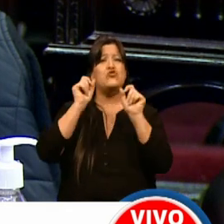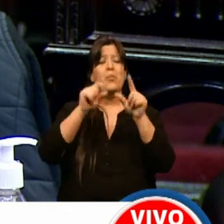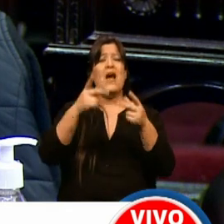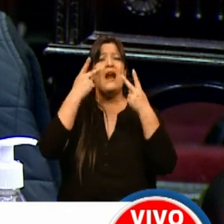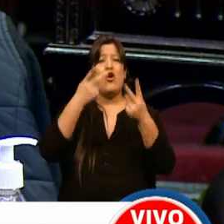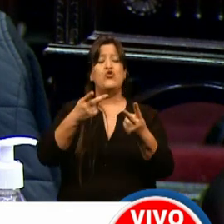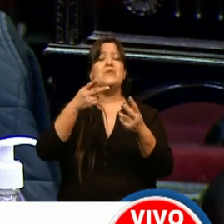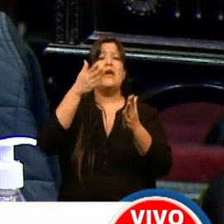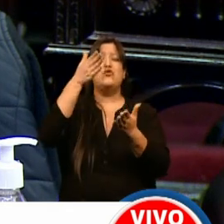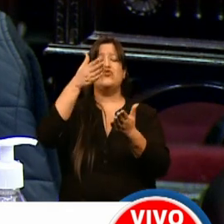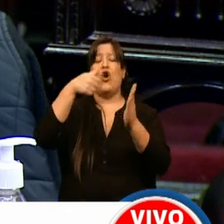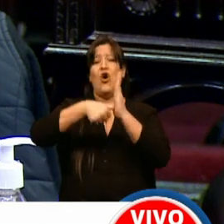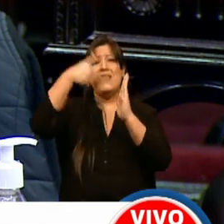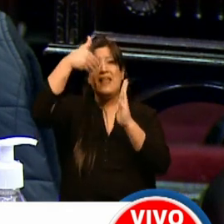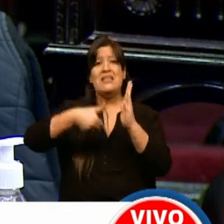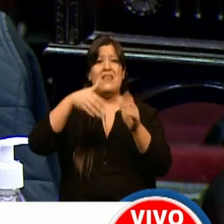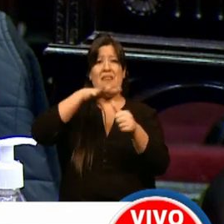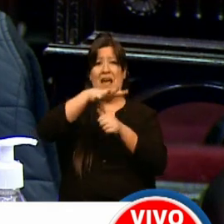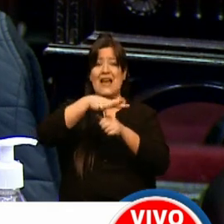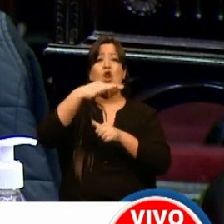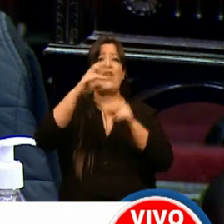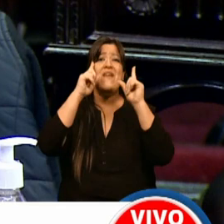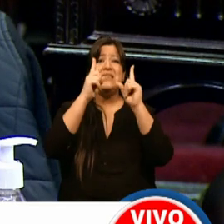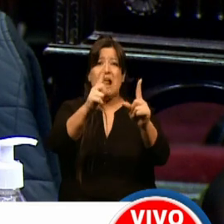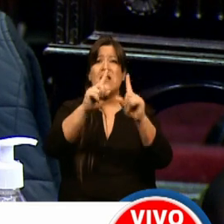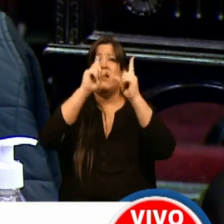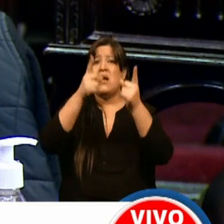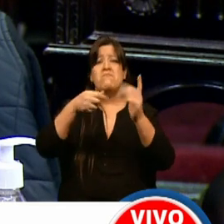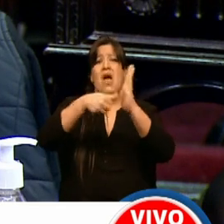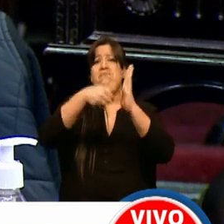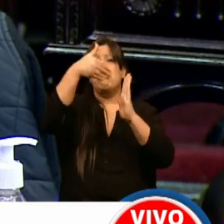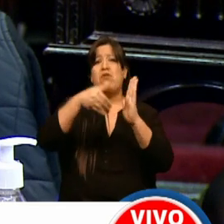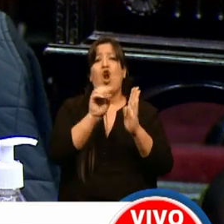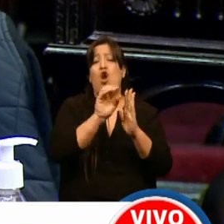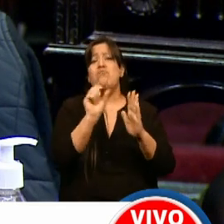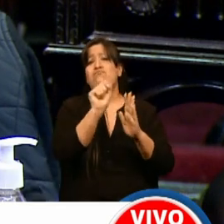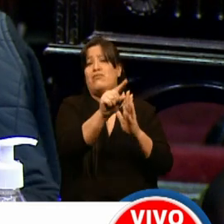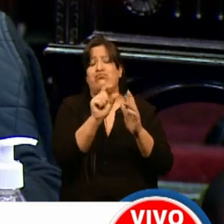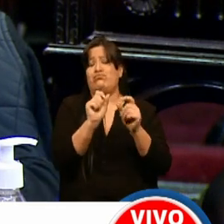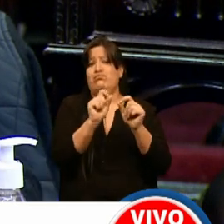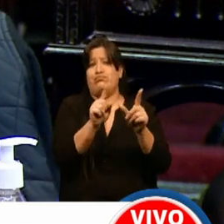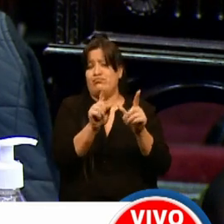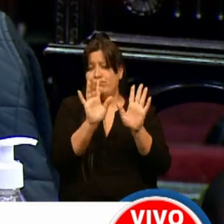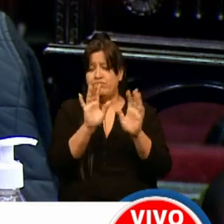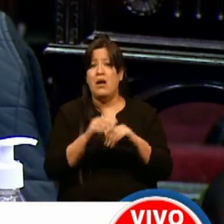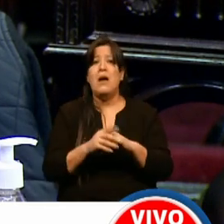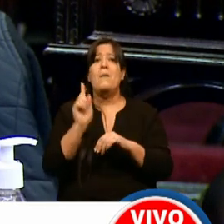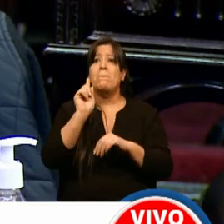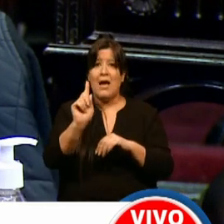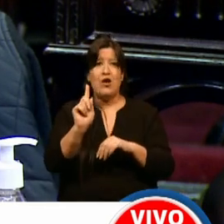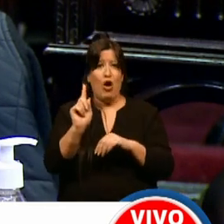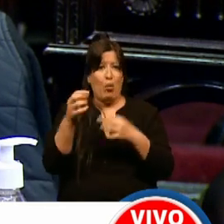identidad de género y a ser tratada e identificada de acuerdo a ello con la buena